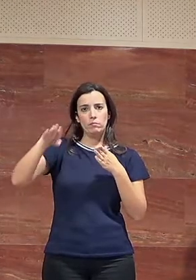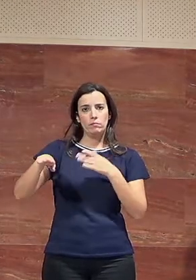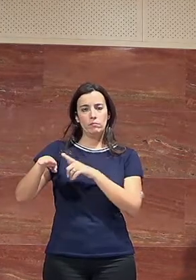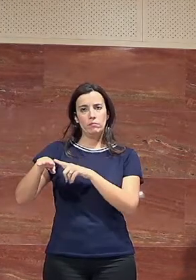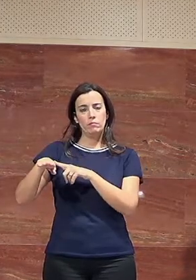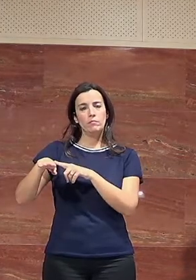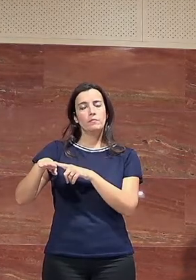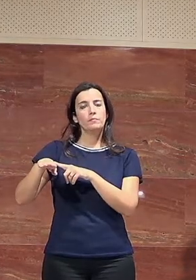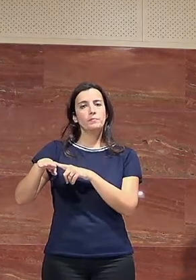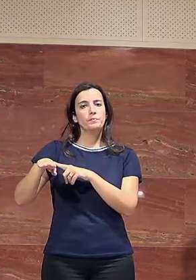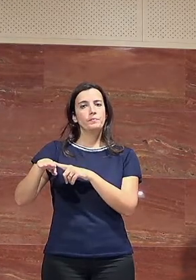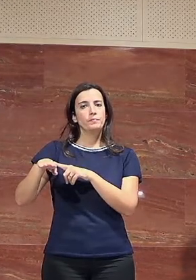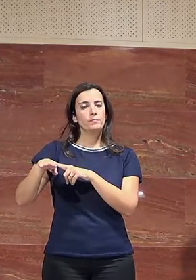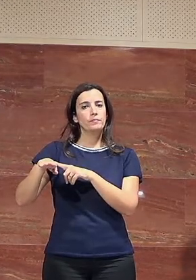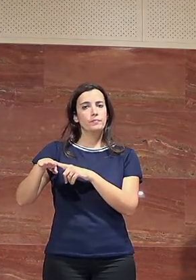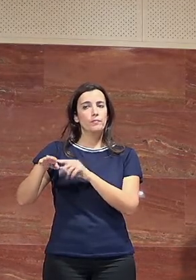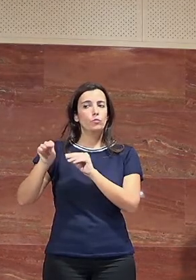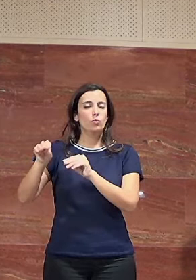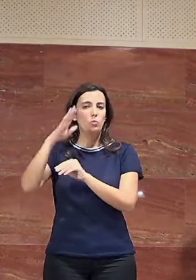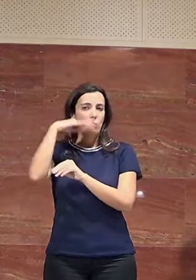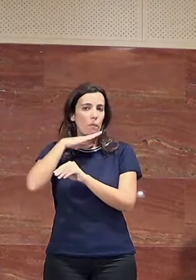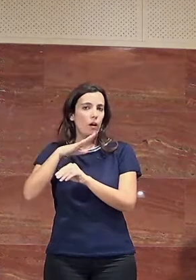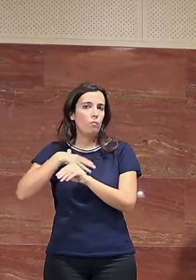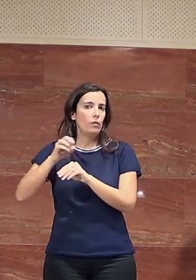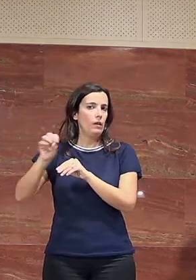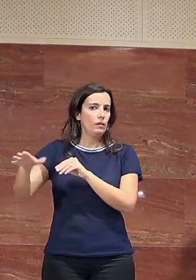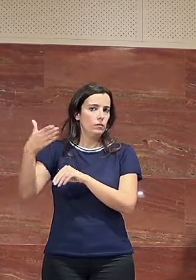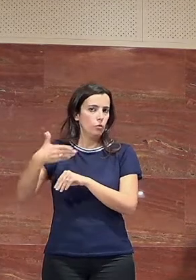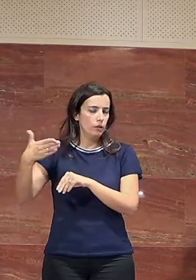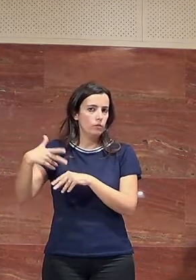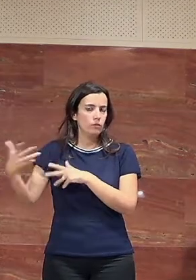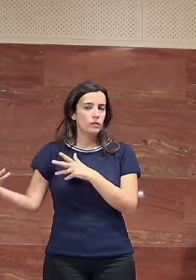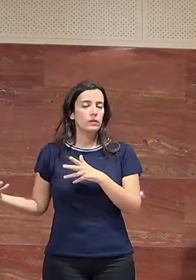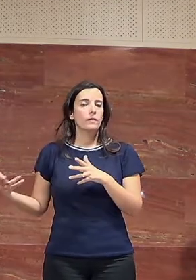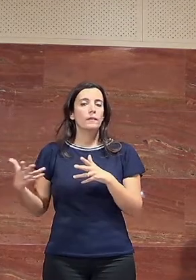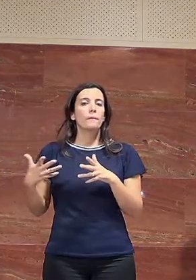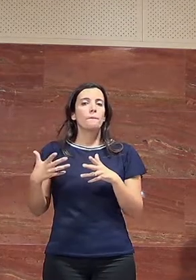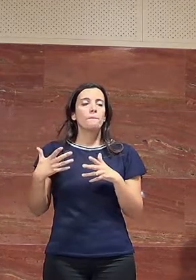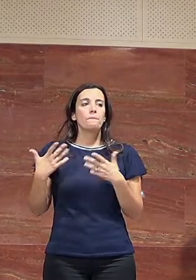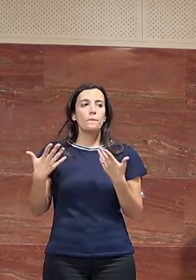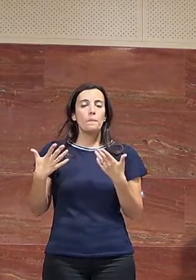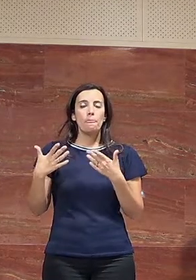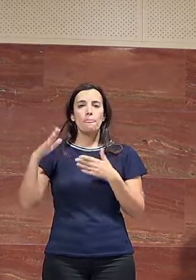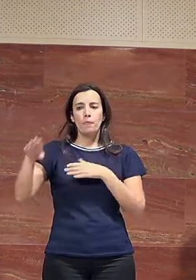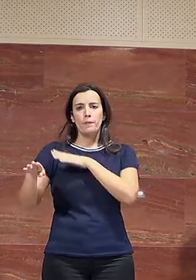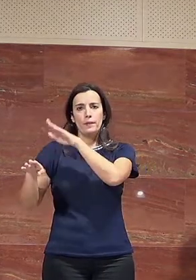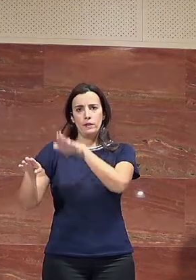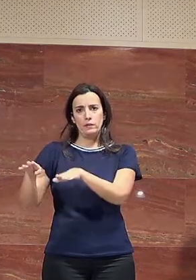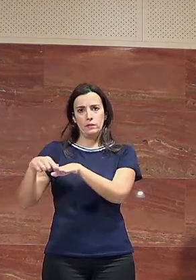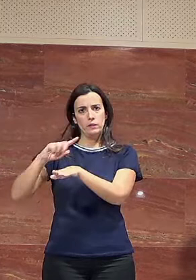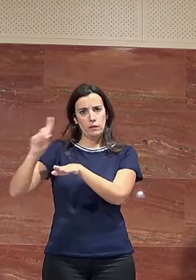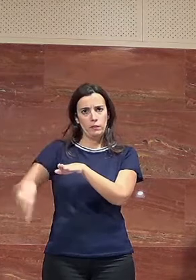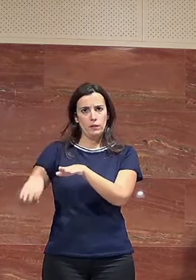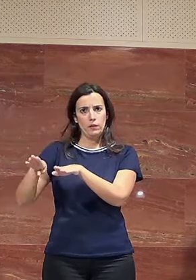probablemente pertenecen al padre de algún niño que ha ido a dejarle allí. Entonces, a veces en doble fila también.